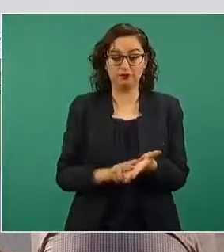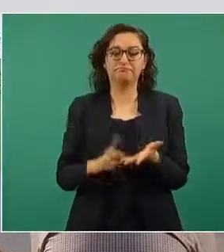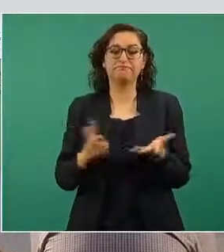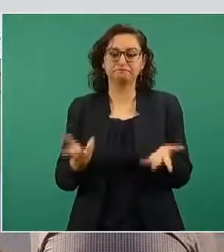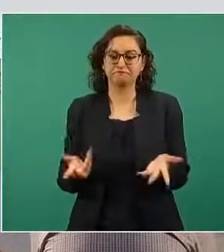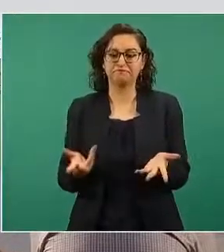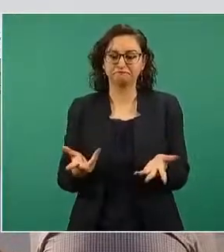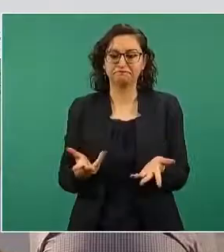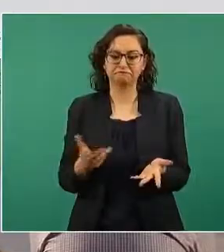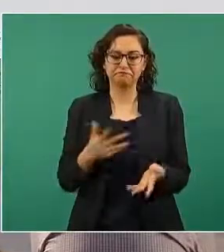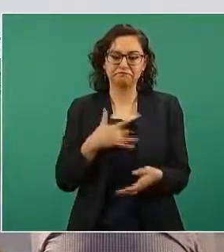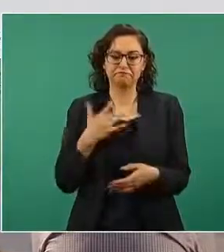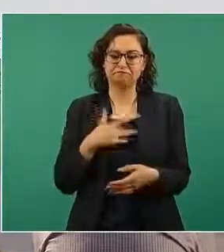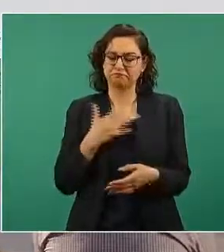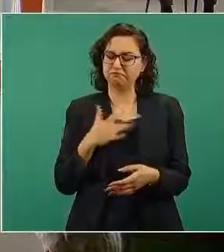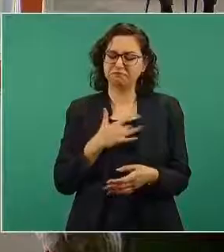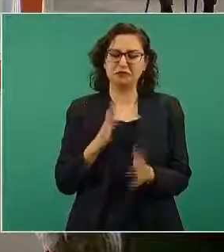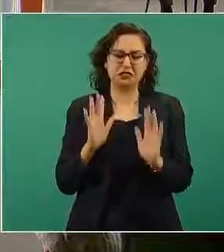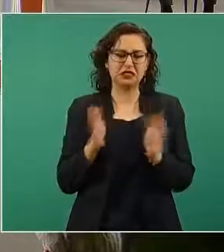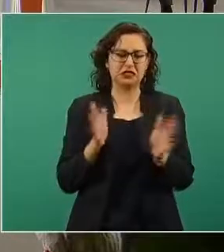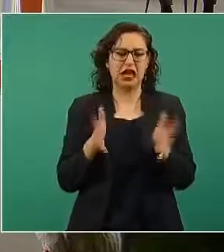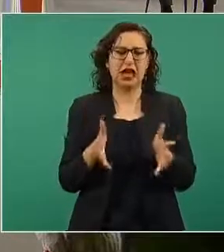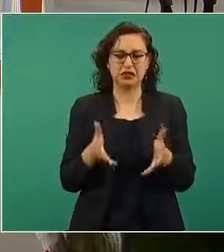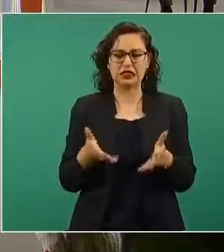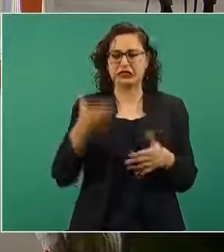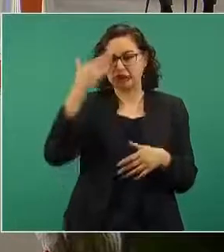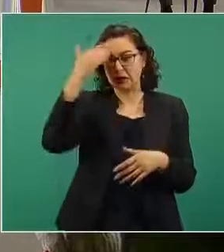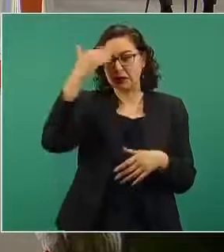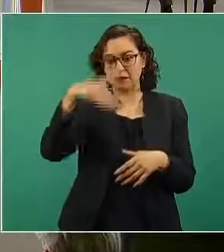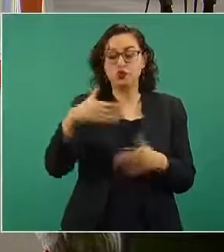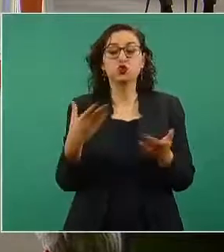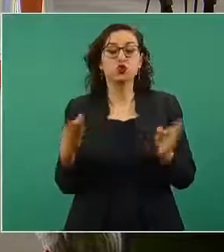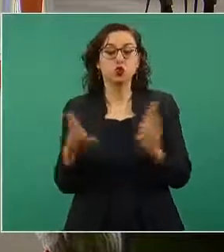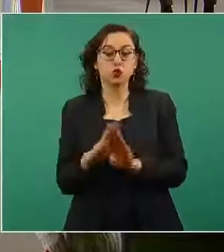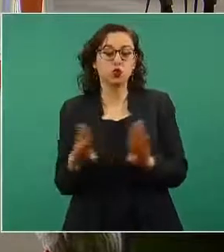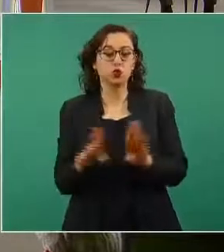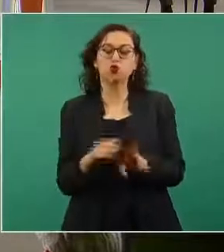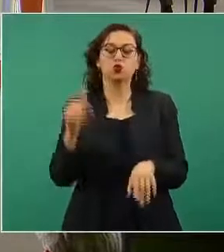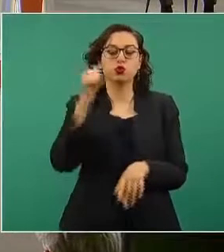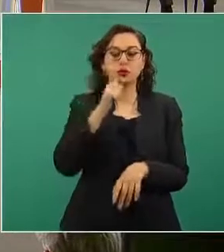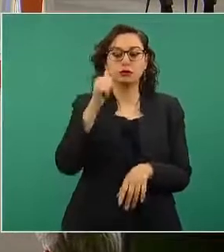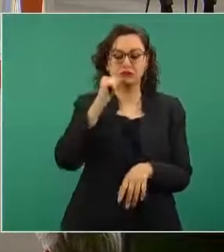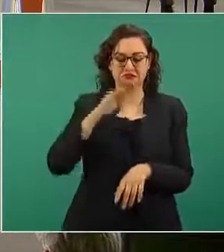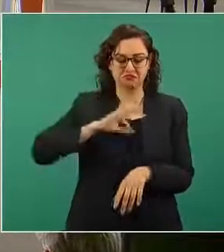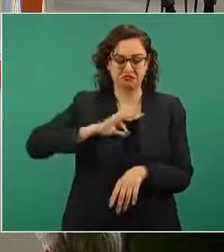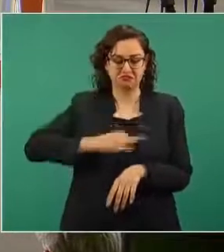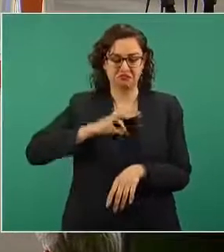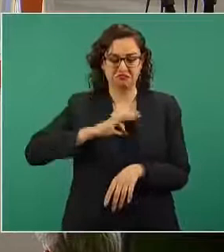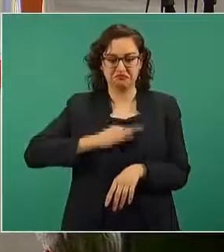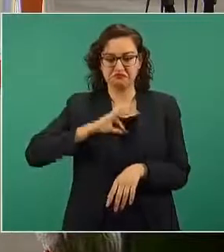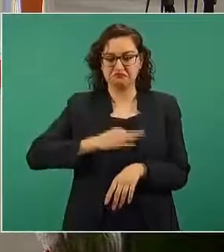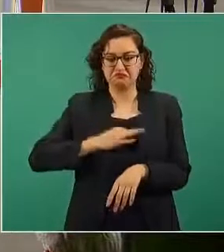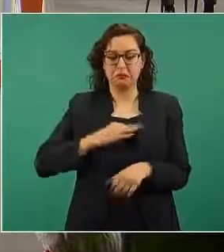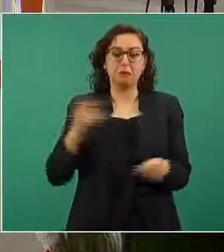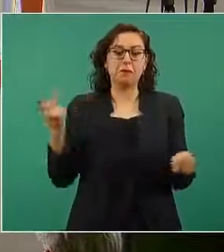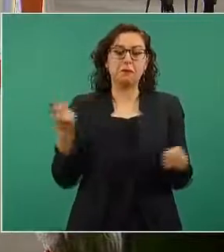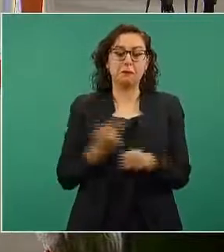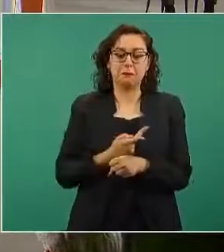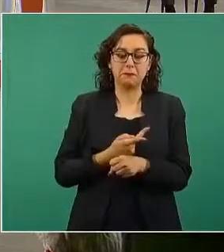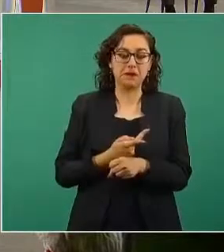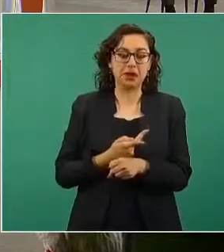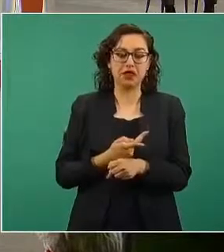predicho, además, recordarán, cuando hablamos de los ciclos estacionales de las infecciones respiratorias que caracterizan a lo que se